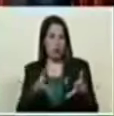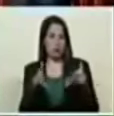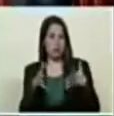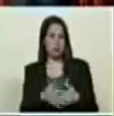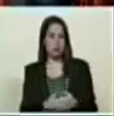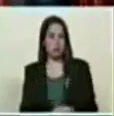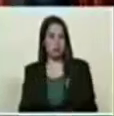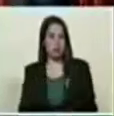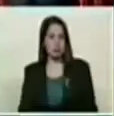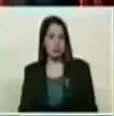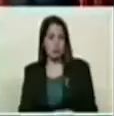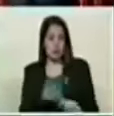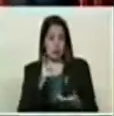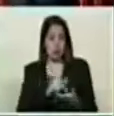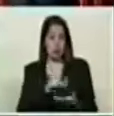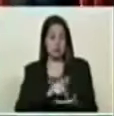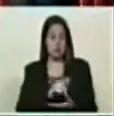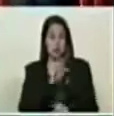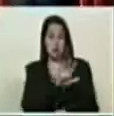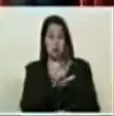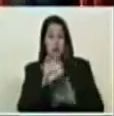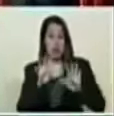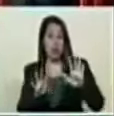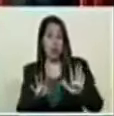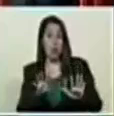En Carabobo participó el